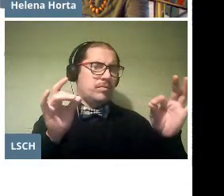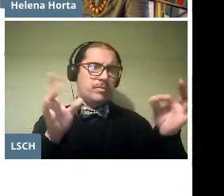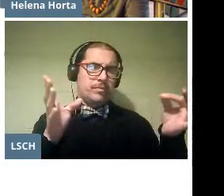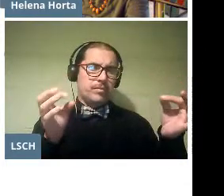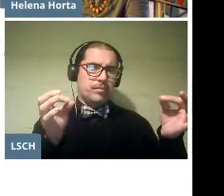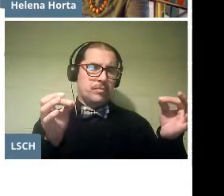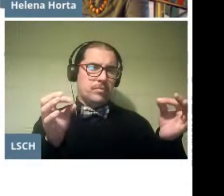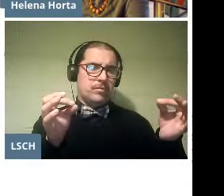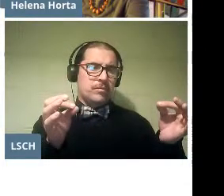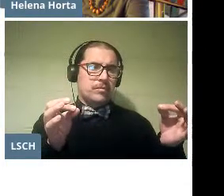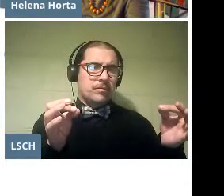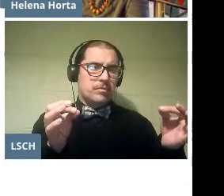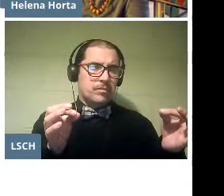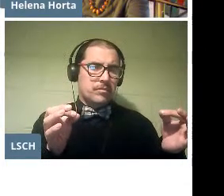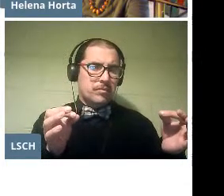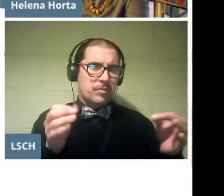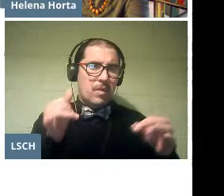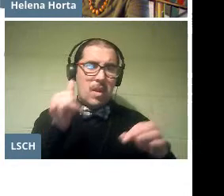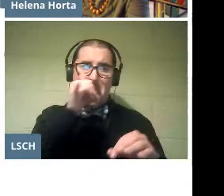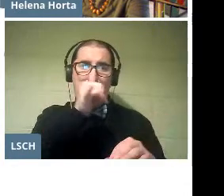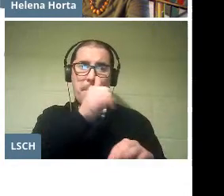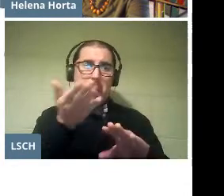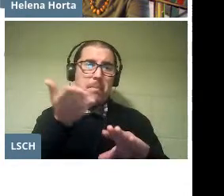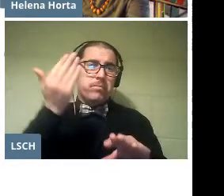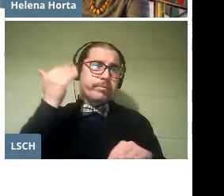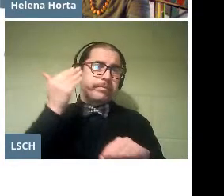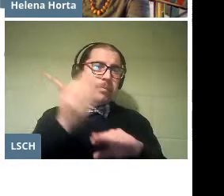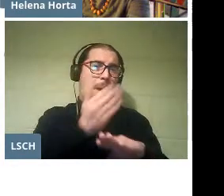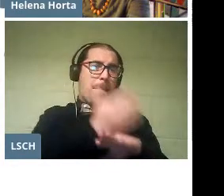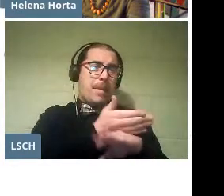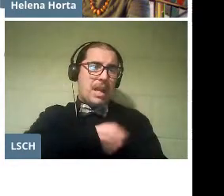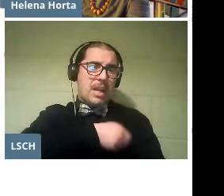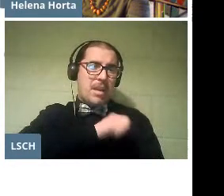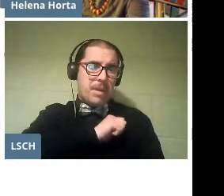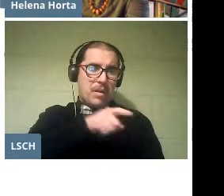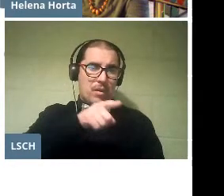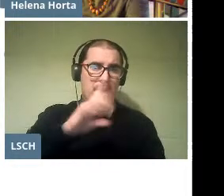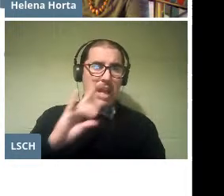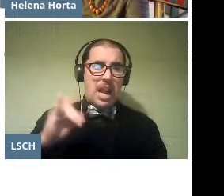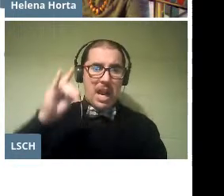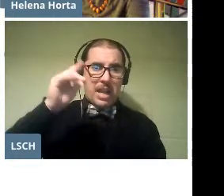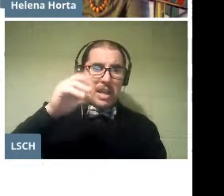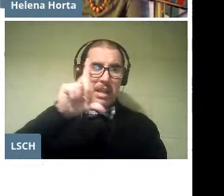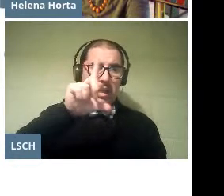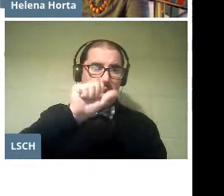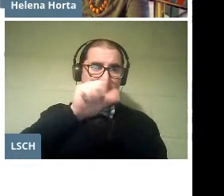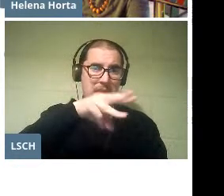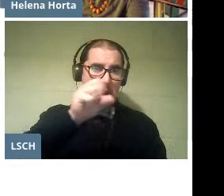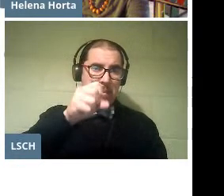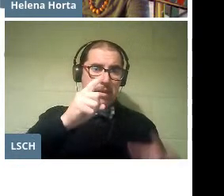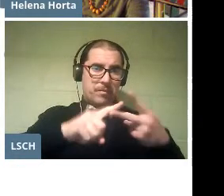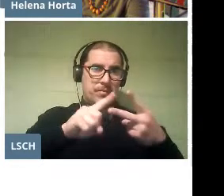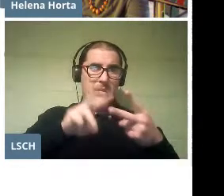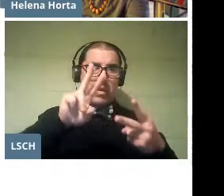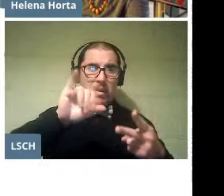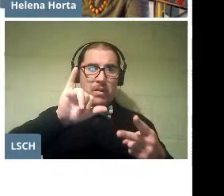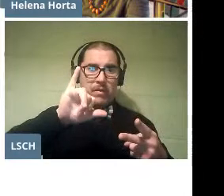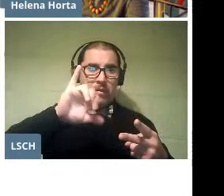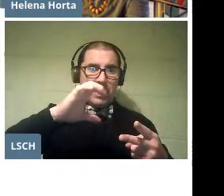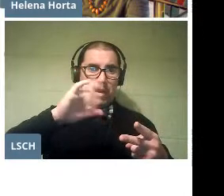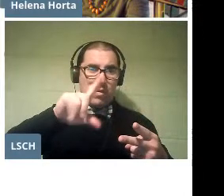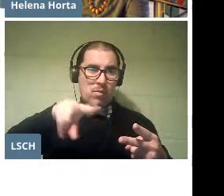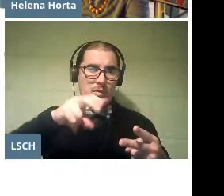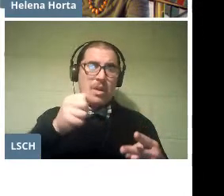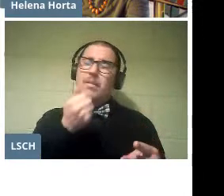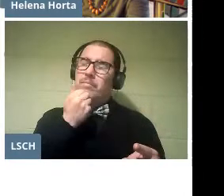fundamentalmente para tiempos prehispánicos e incaicos es la llama y la vicuña, la llama